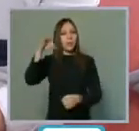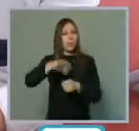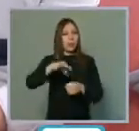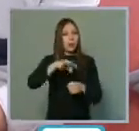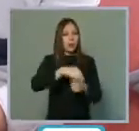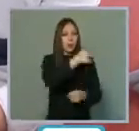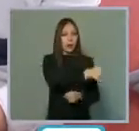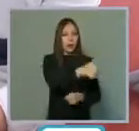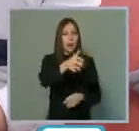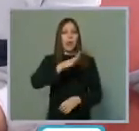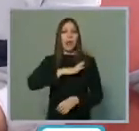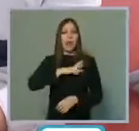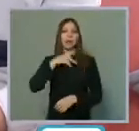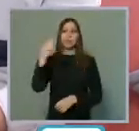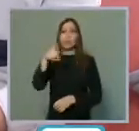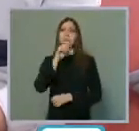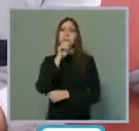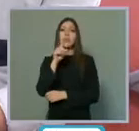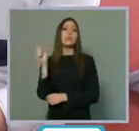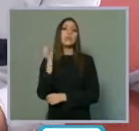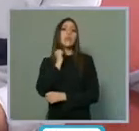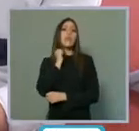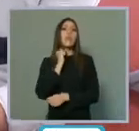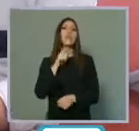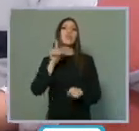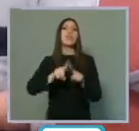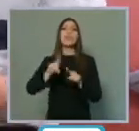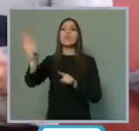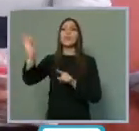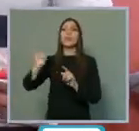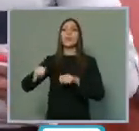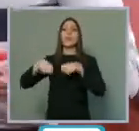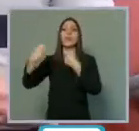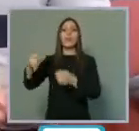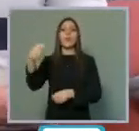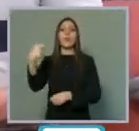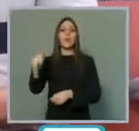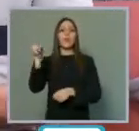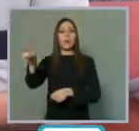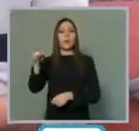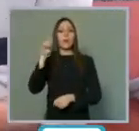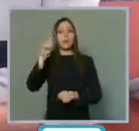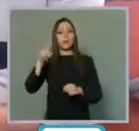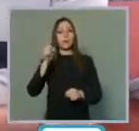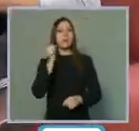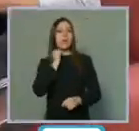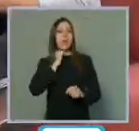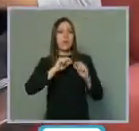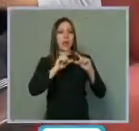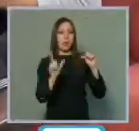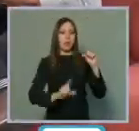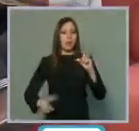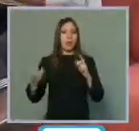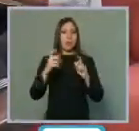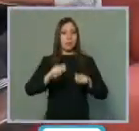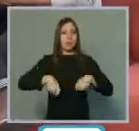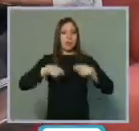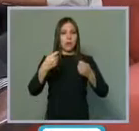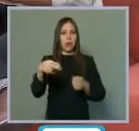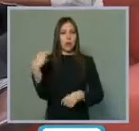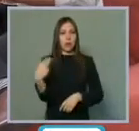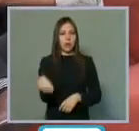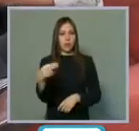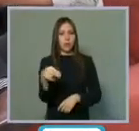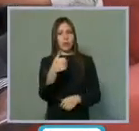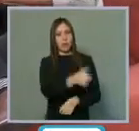Ciudad de México, nombrados por el Senado de la República. Okay. Ahora, magistrada, tú bien nos comentas en este momento que pues, lo que hace